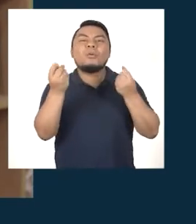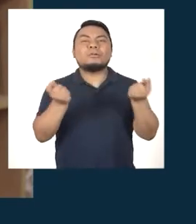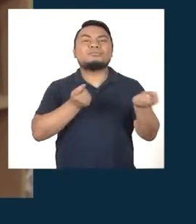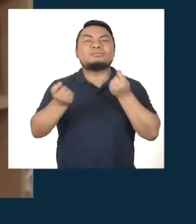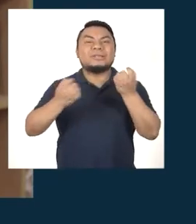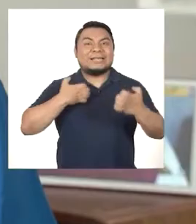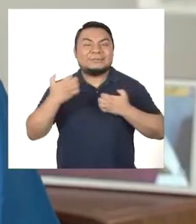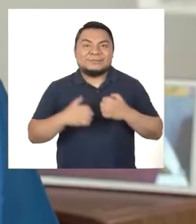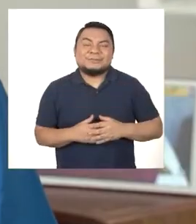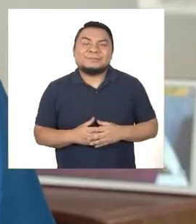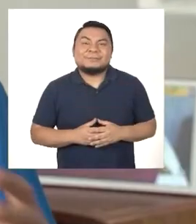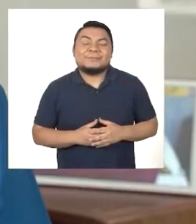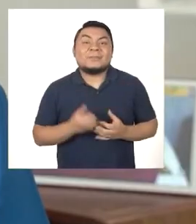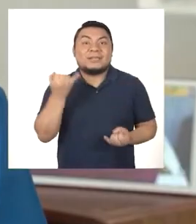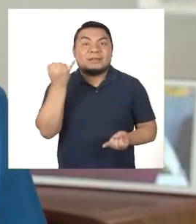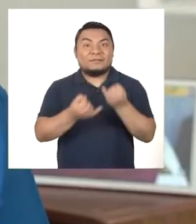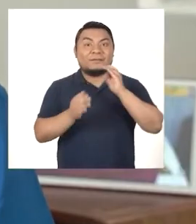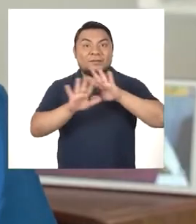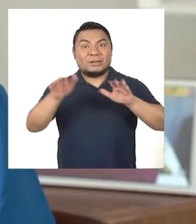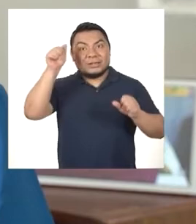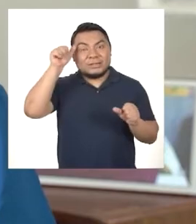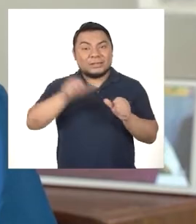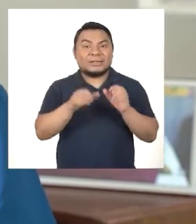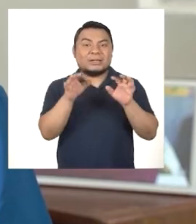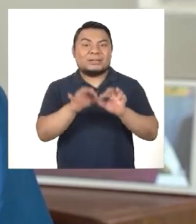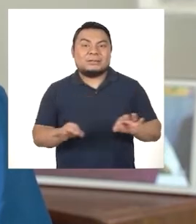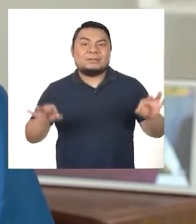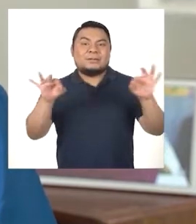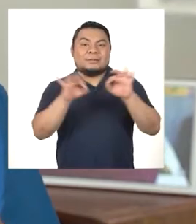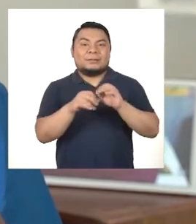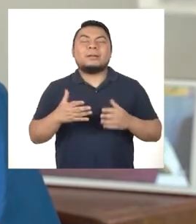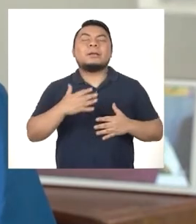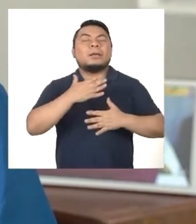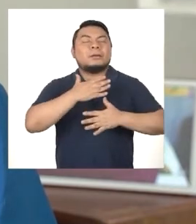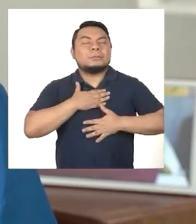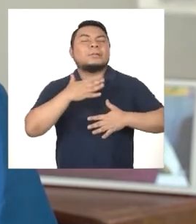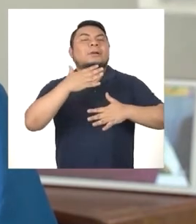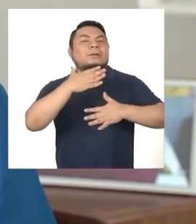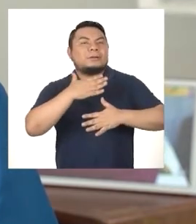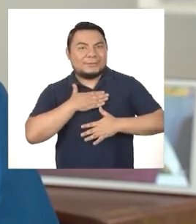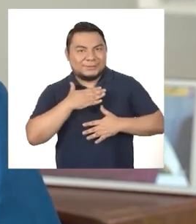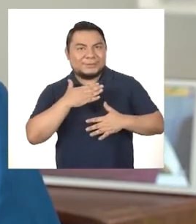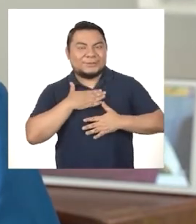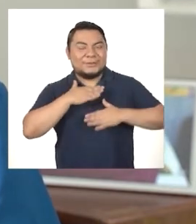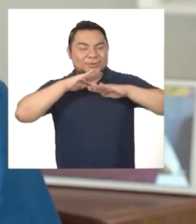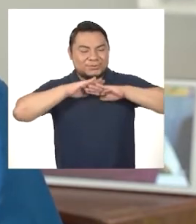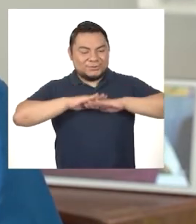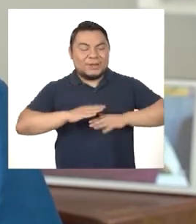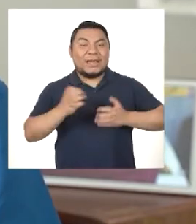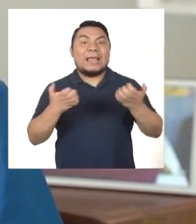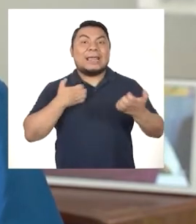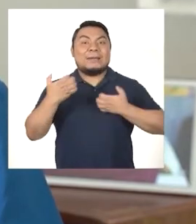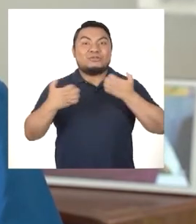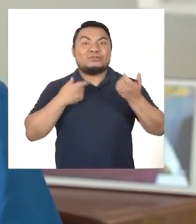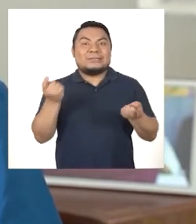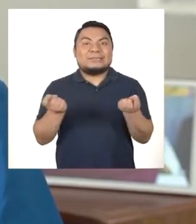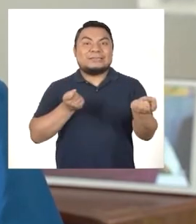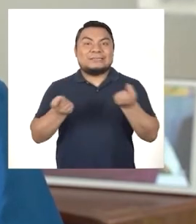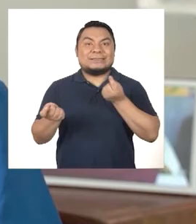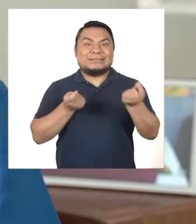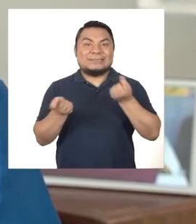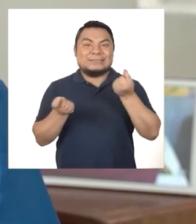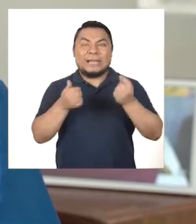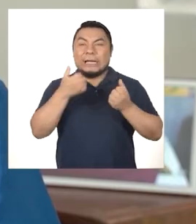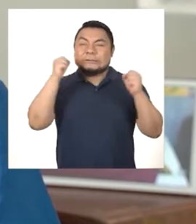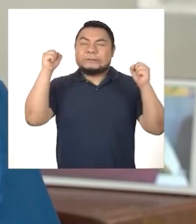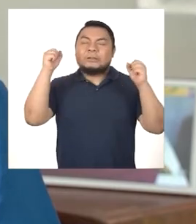sus emociones. Finalmente, recordemos la importancia de respirar para controlar nuestras emociones y